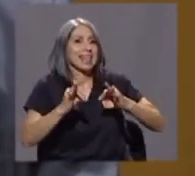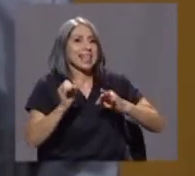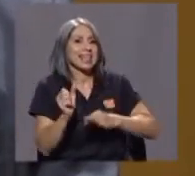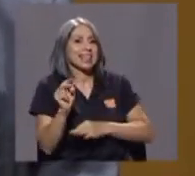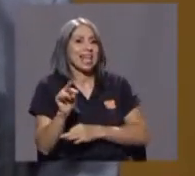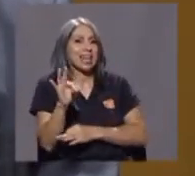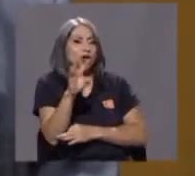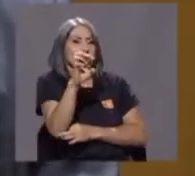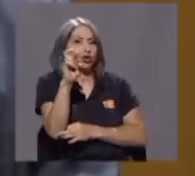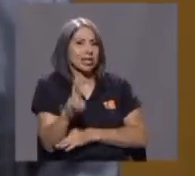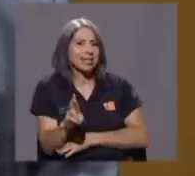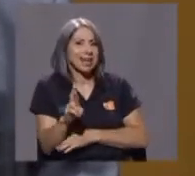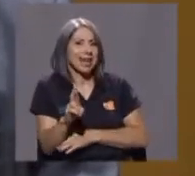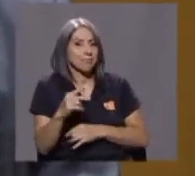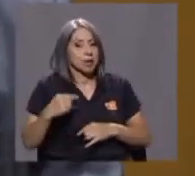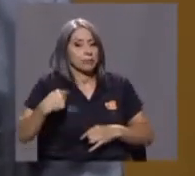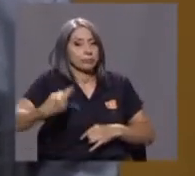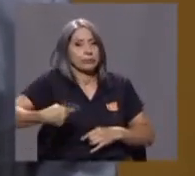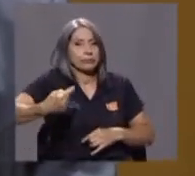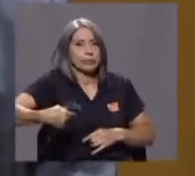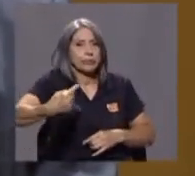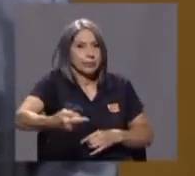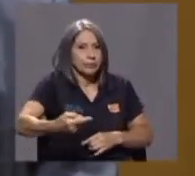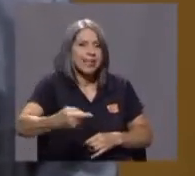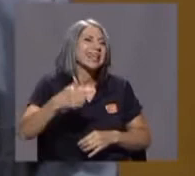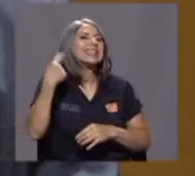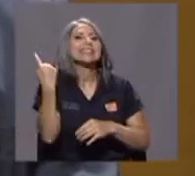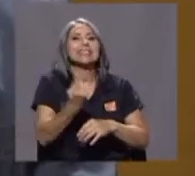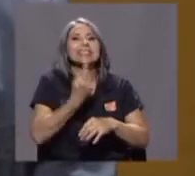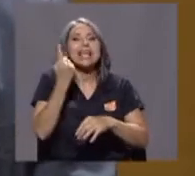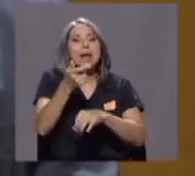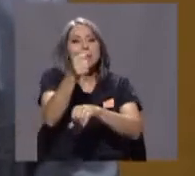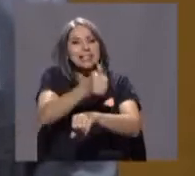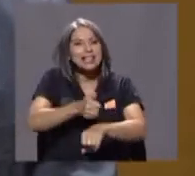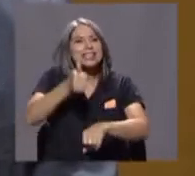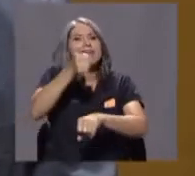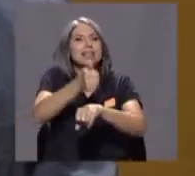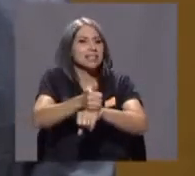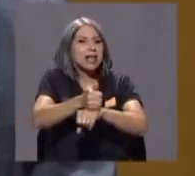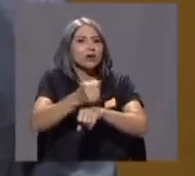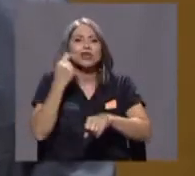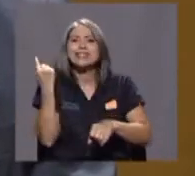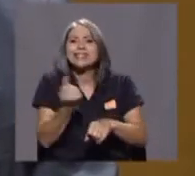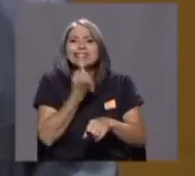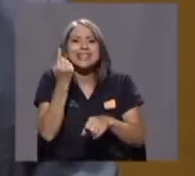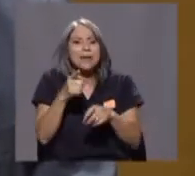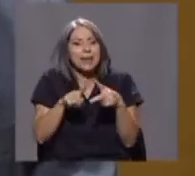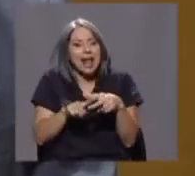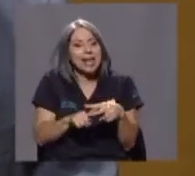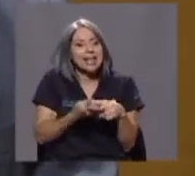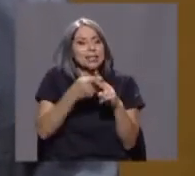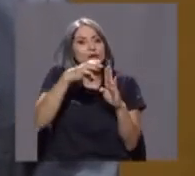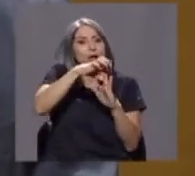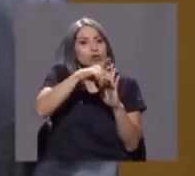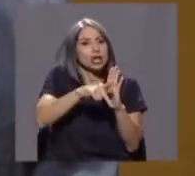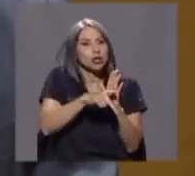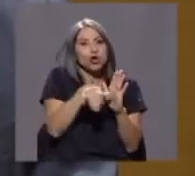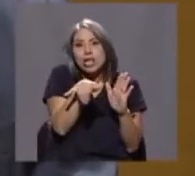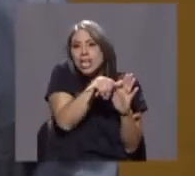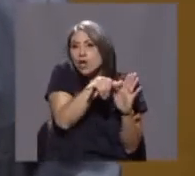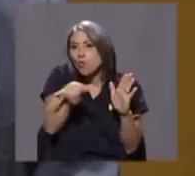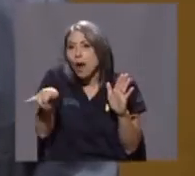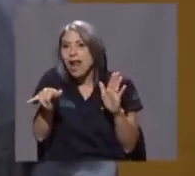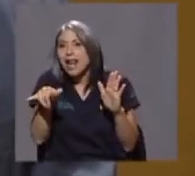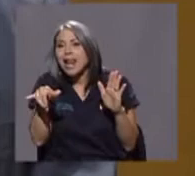le precedieron, siempre se establecieron o se consagraron al inicio de la Constitución, al igual que lo hace la de